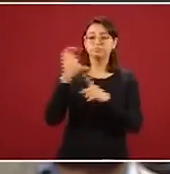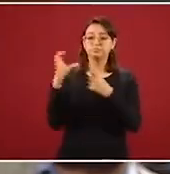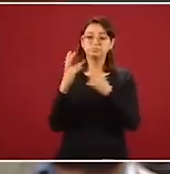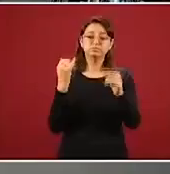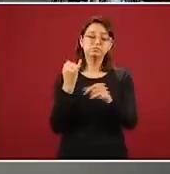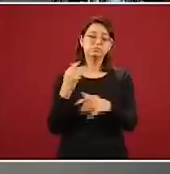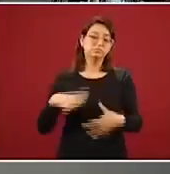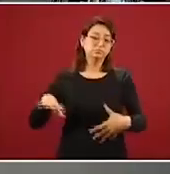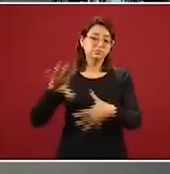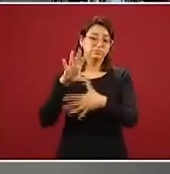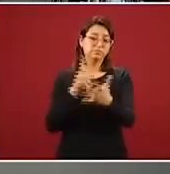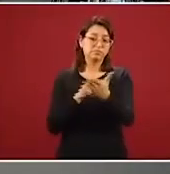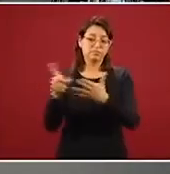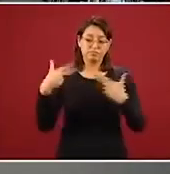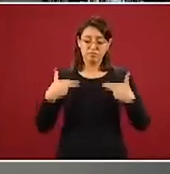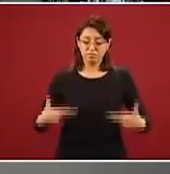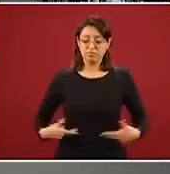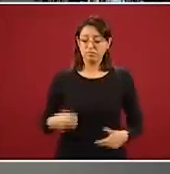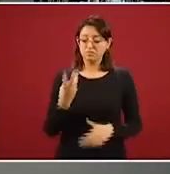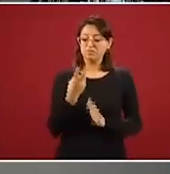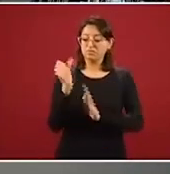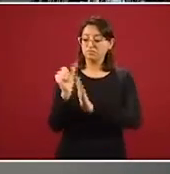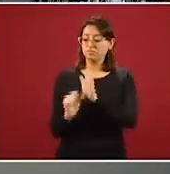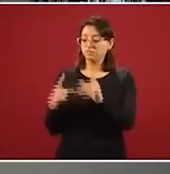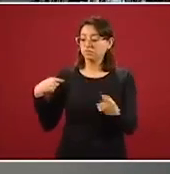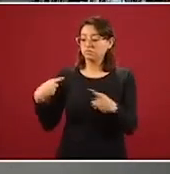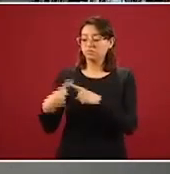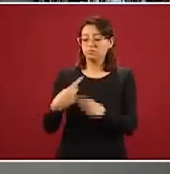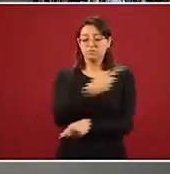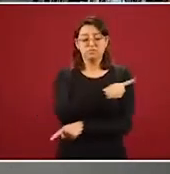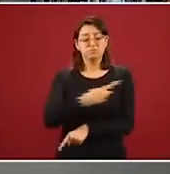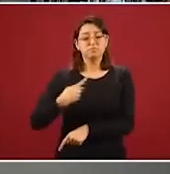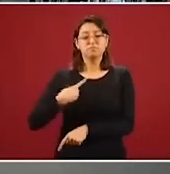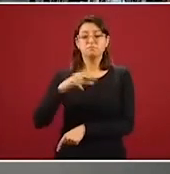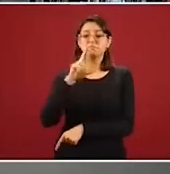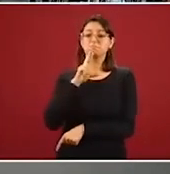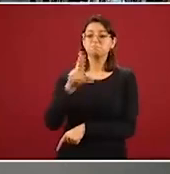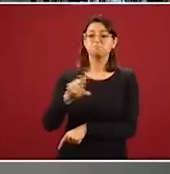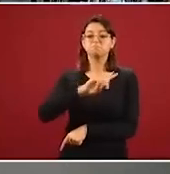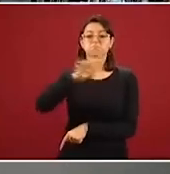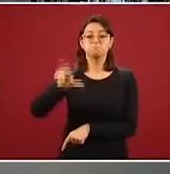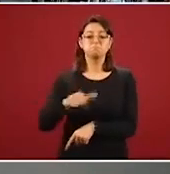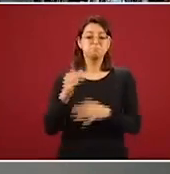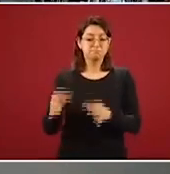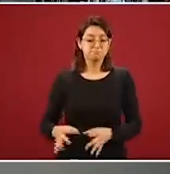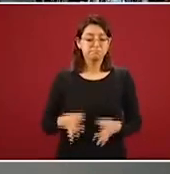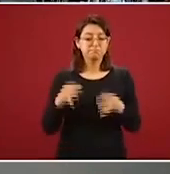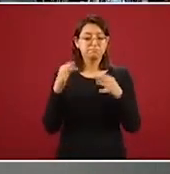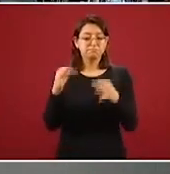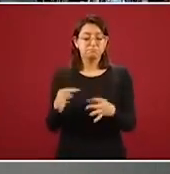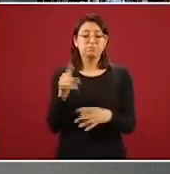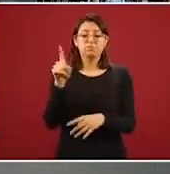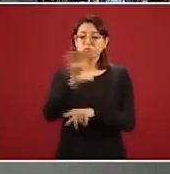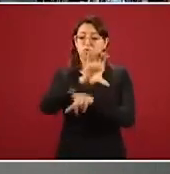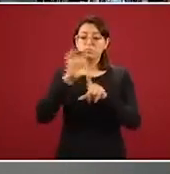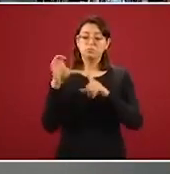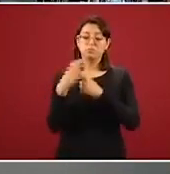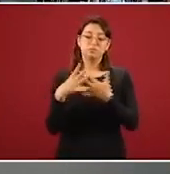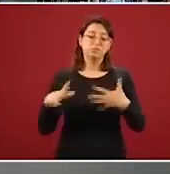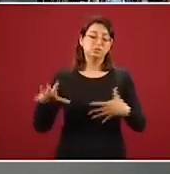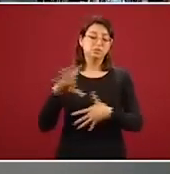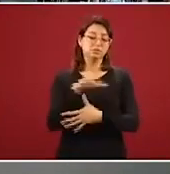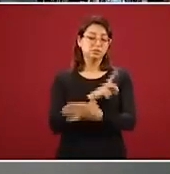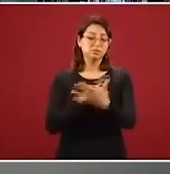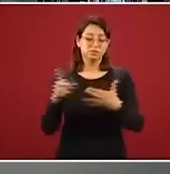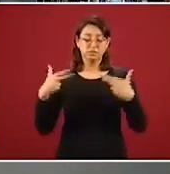tiempo de 3 meses para dar respuesta y esto desgraciadamente se extendió. la Comisión Interamericana de los Derechos Humanos